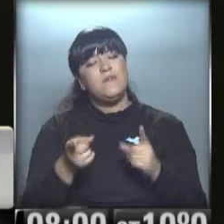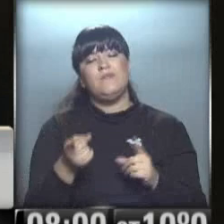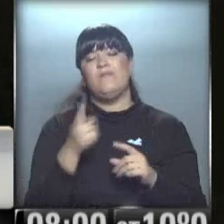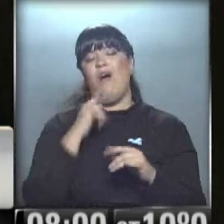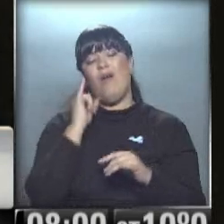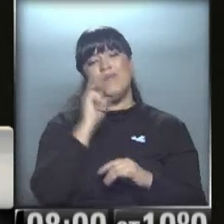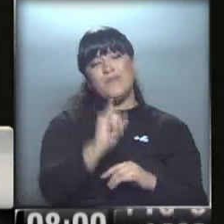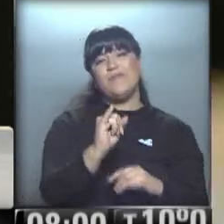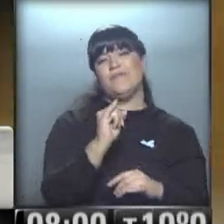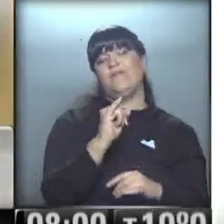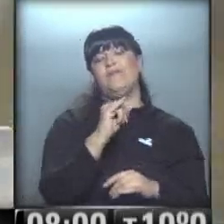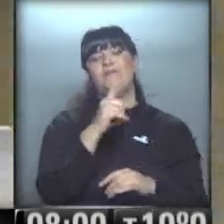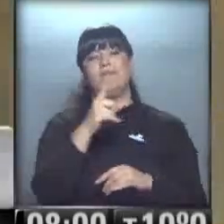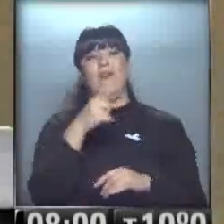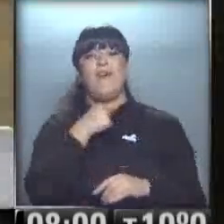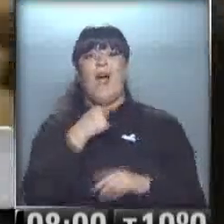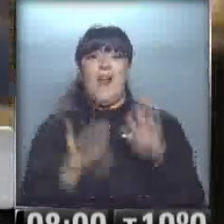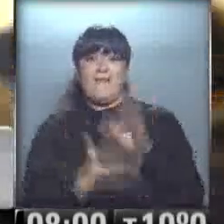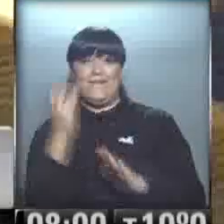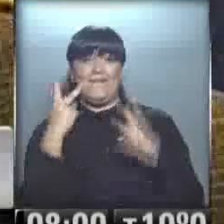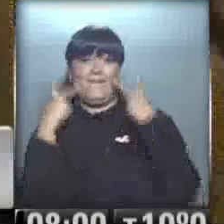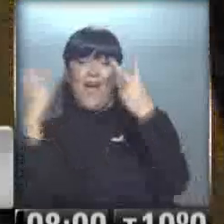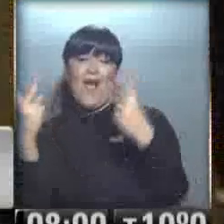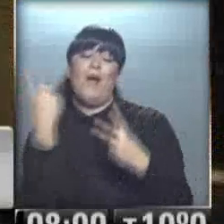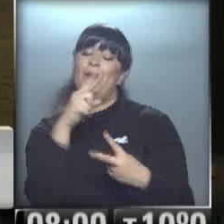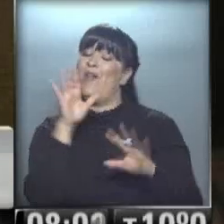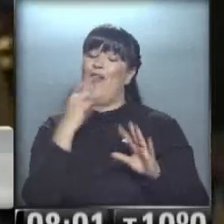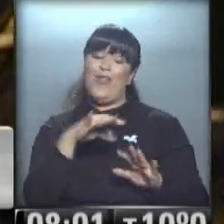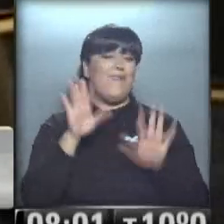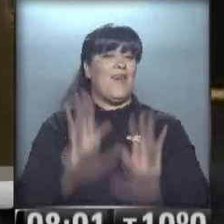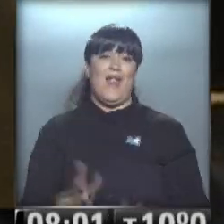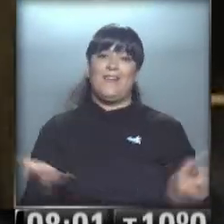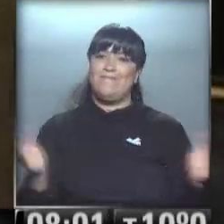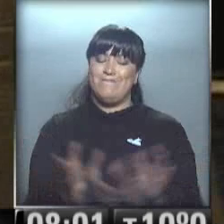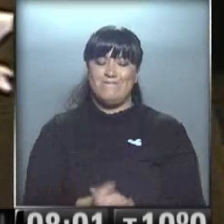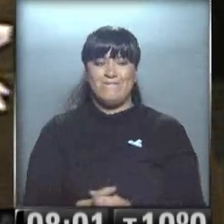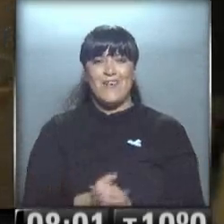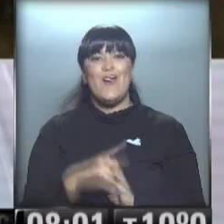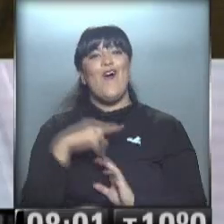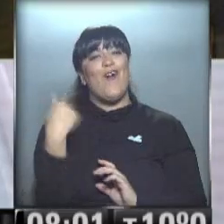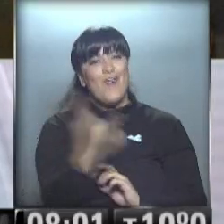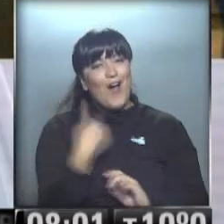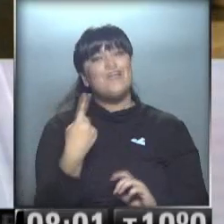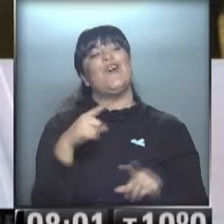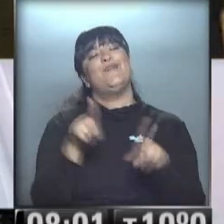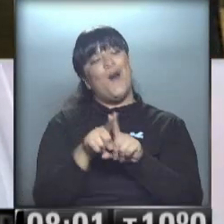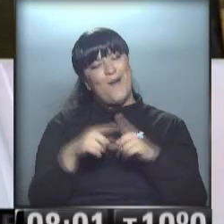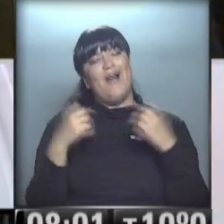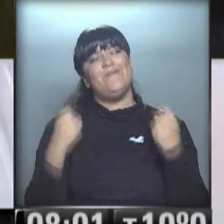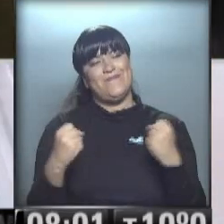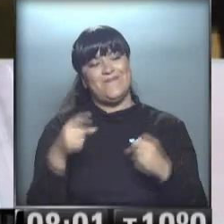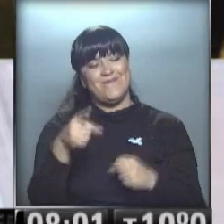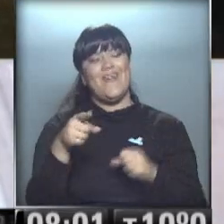Silvia, con ganas de irnos, pero bueno, nos tenemos que quedar acá. Nosotros le hacemos el aguante, Ariel, ¿eh? Le hacemos el aguante